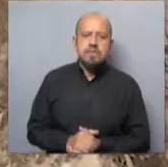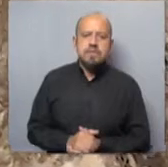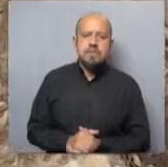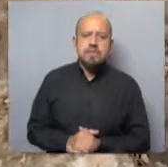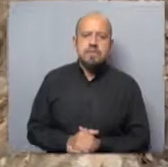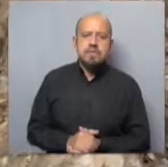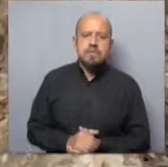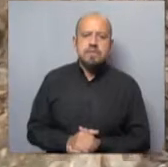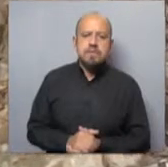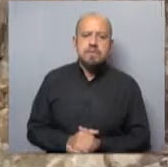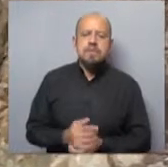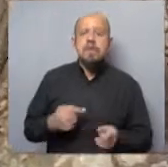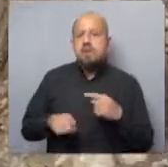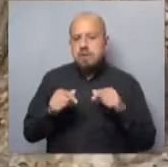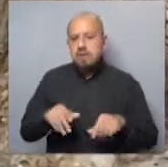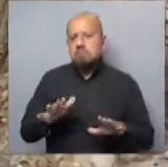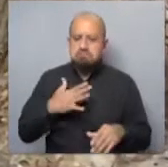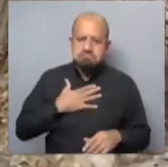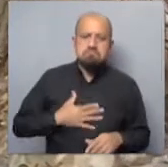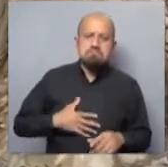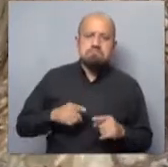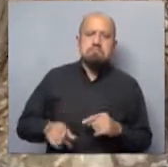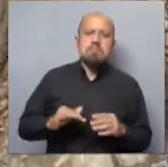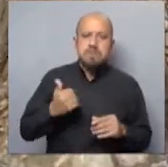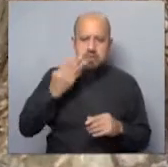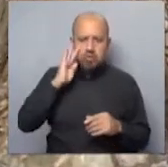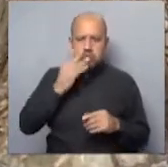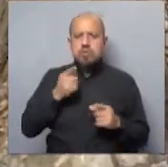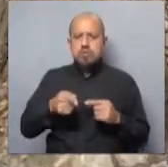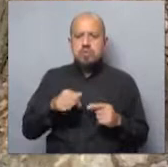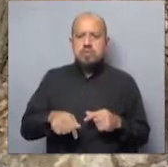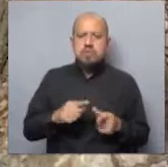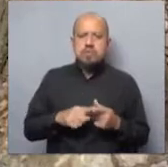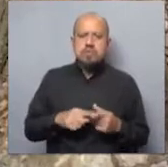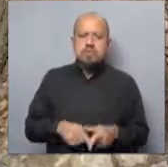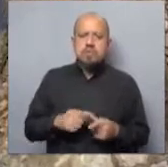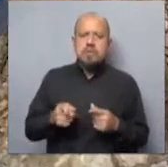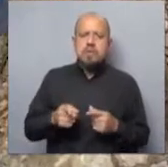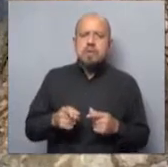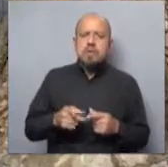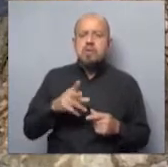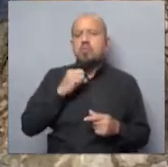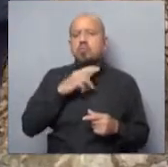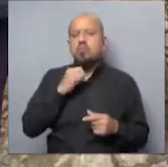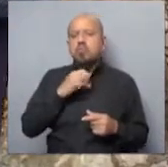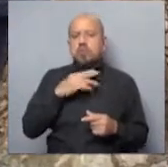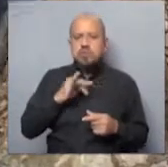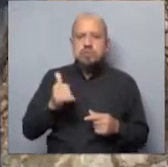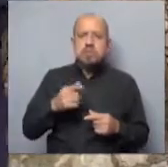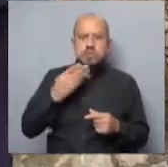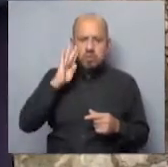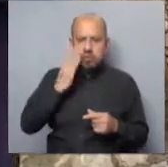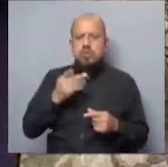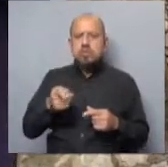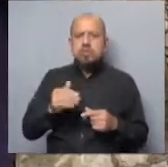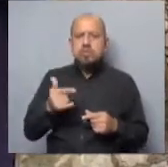acá es relativamente tranquila. Ya me conocen mucho, inclusive los estos chicas que andan acá a la vuelta ya me conocen,